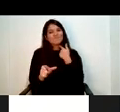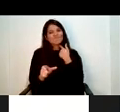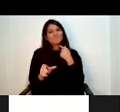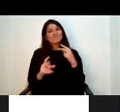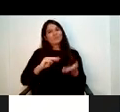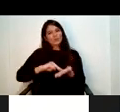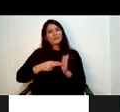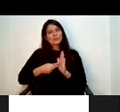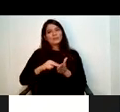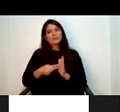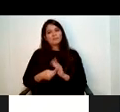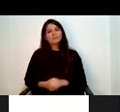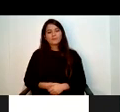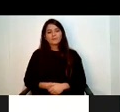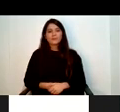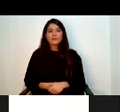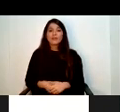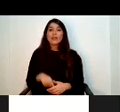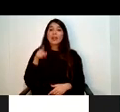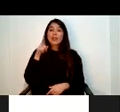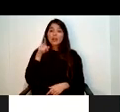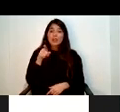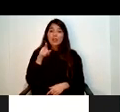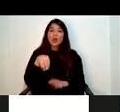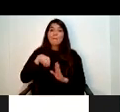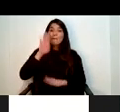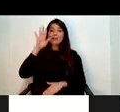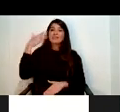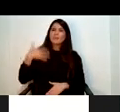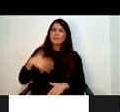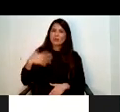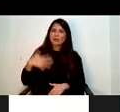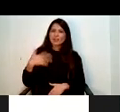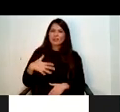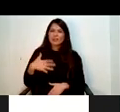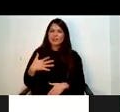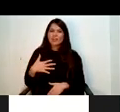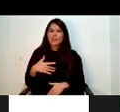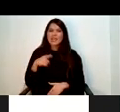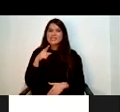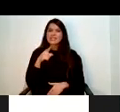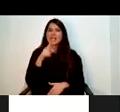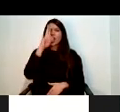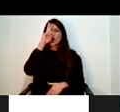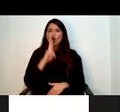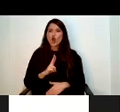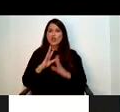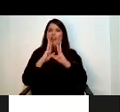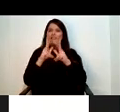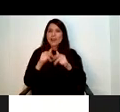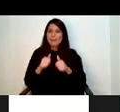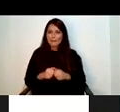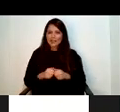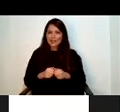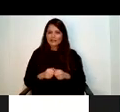problemática. Y acá lo más importante es el rol de la familia y